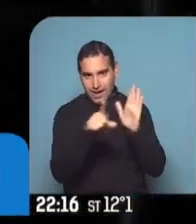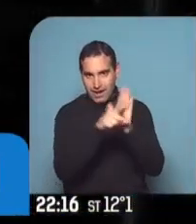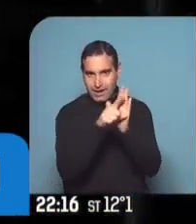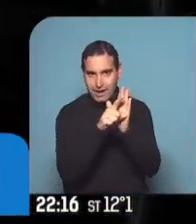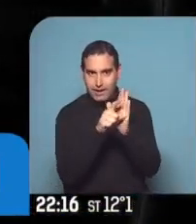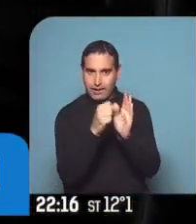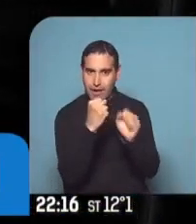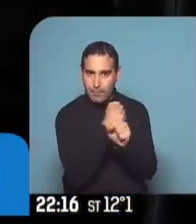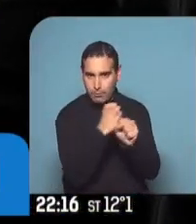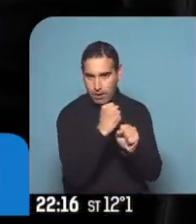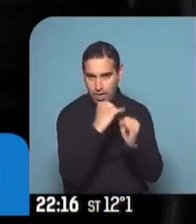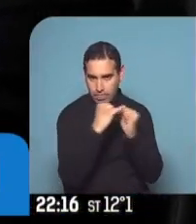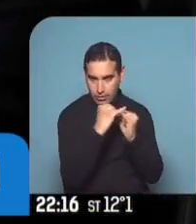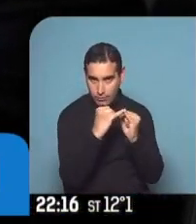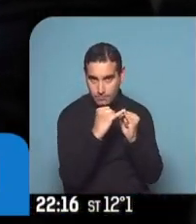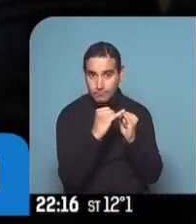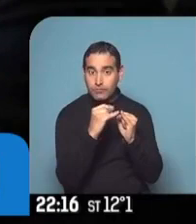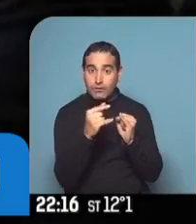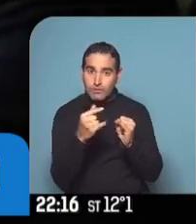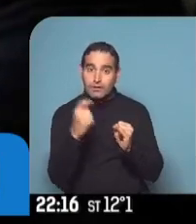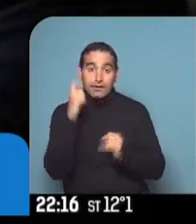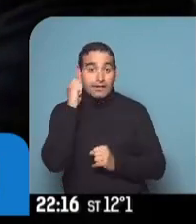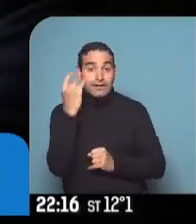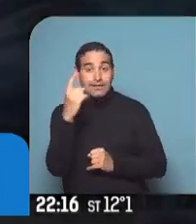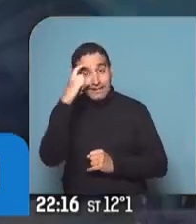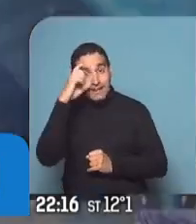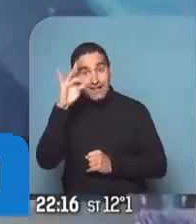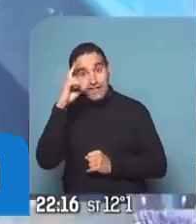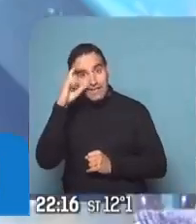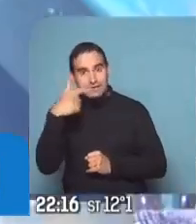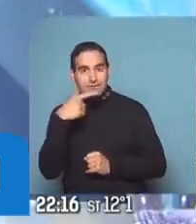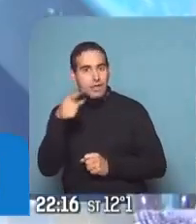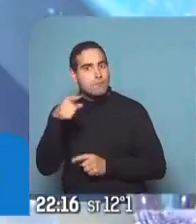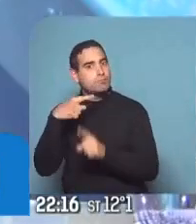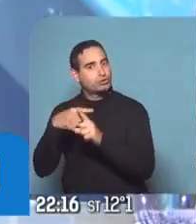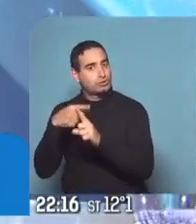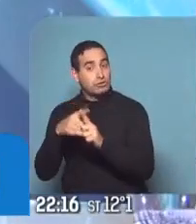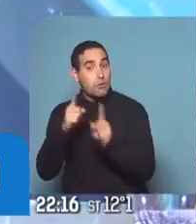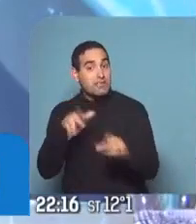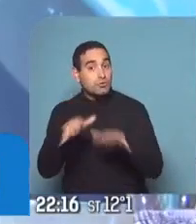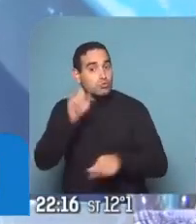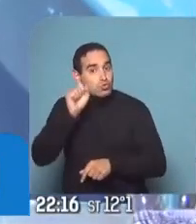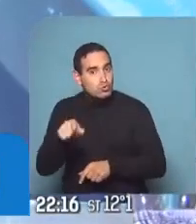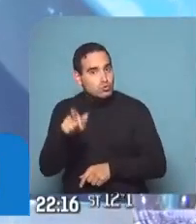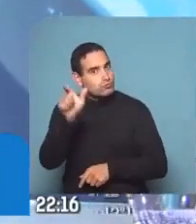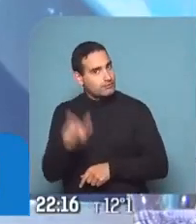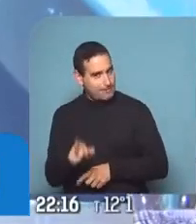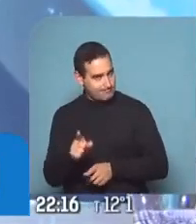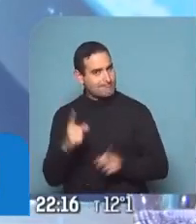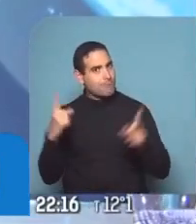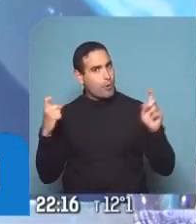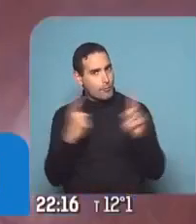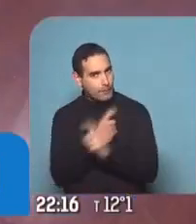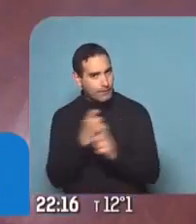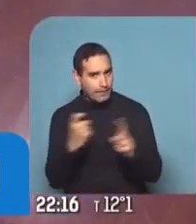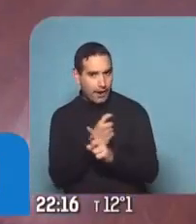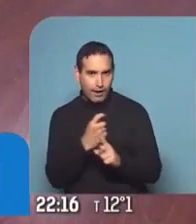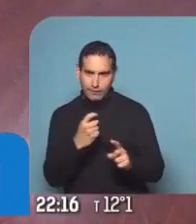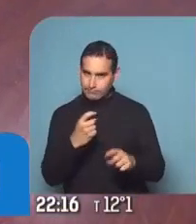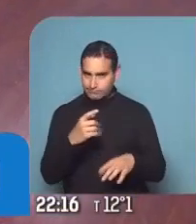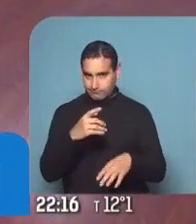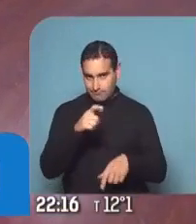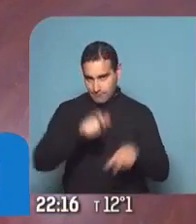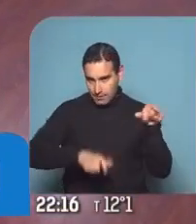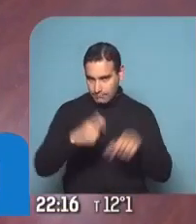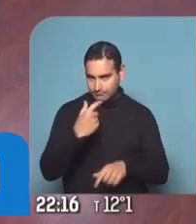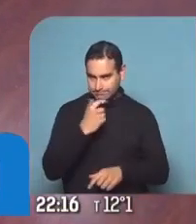también para Guedes es un empujón en un momento donde su situación también empezaba a ser complicada por la desconfianza que